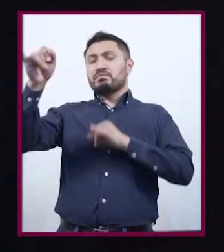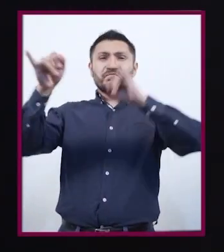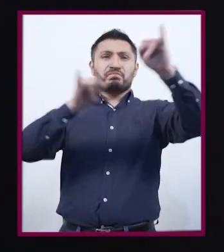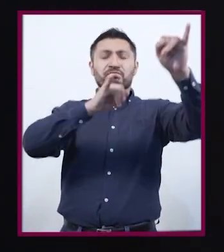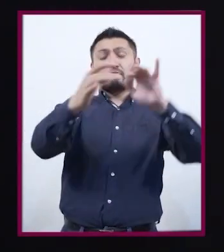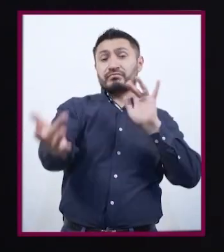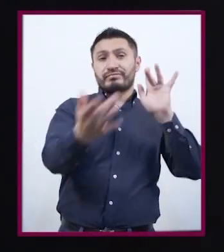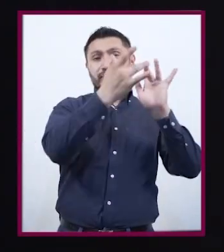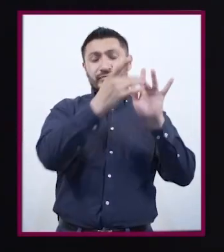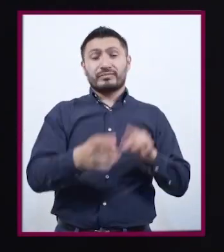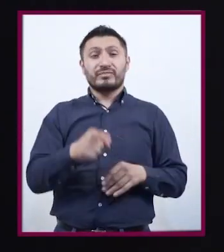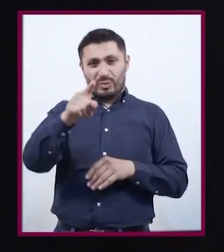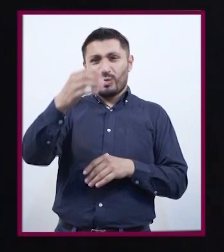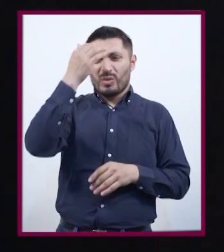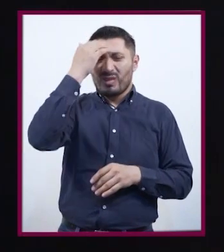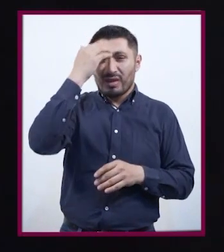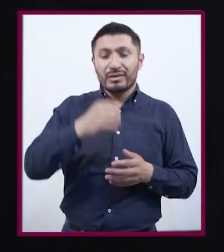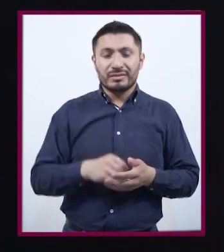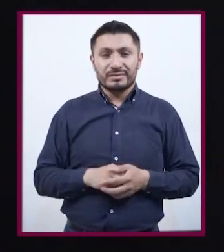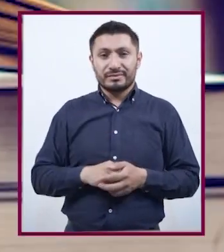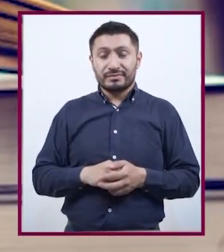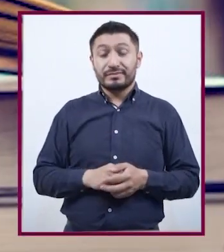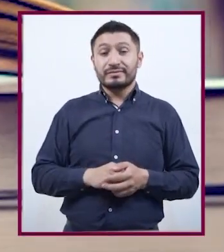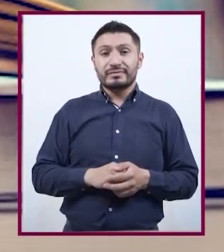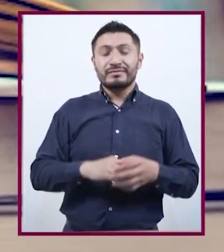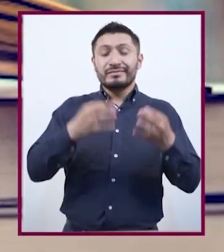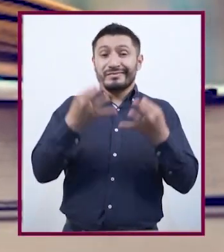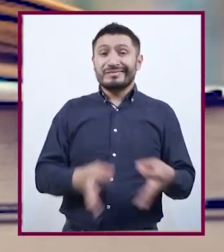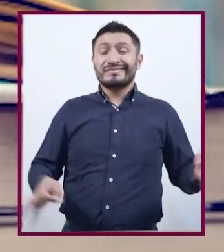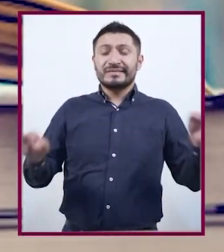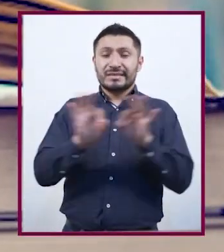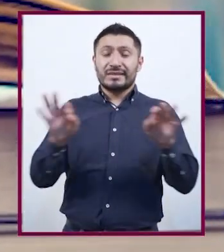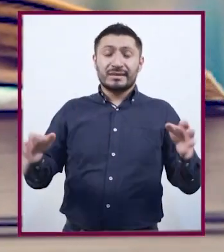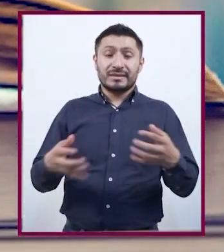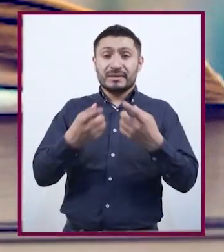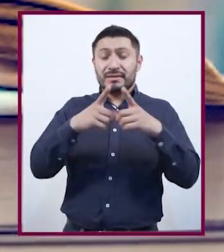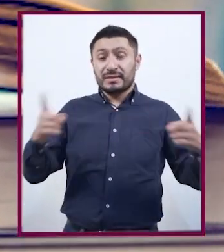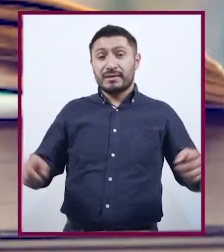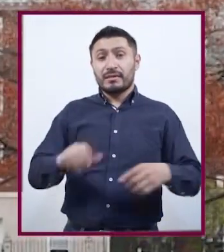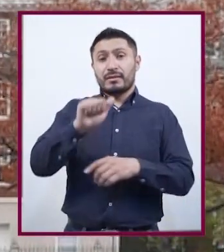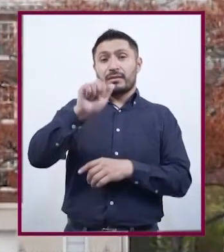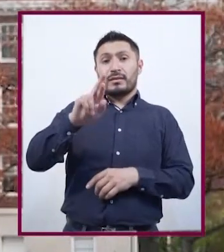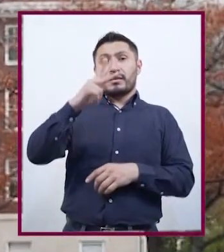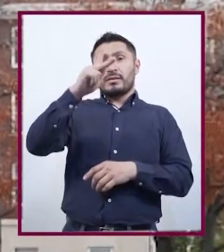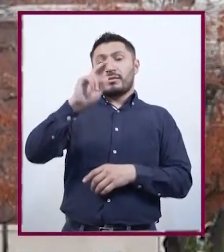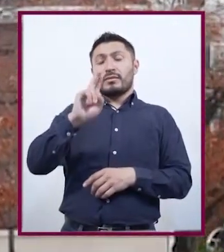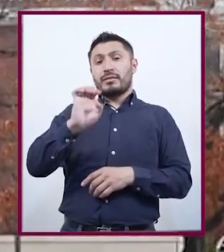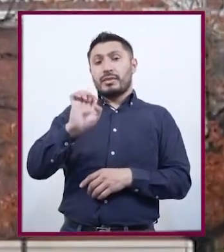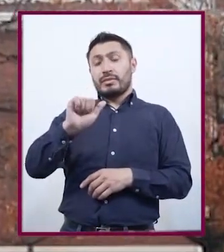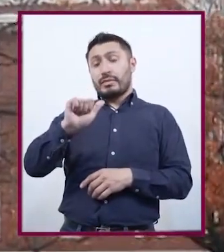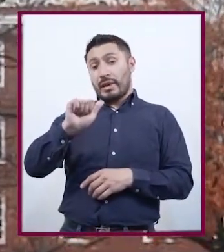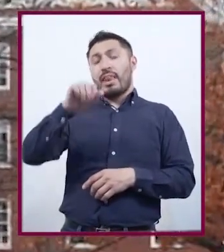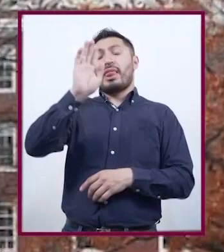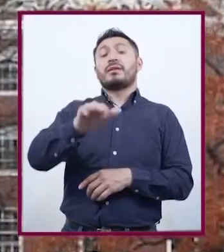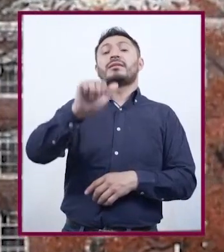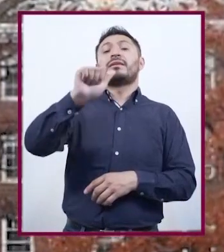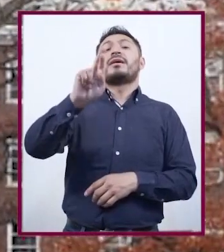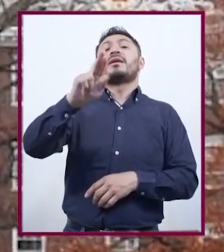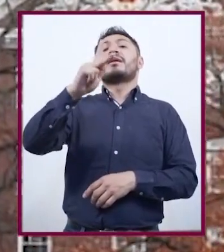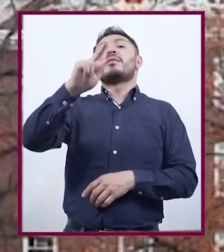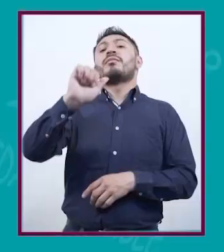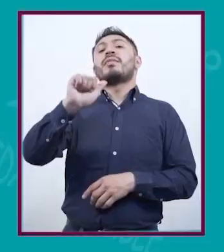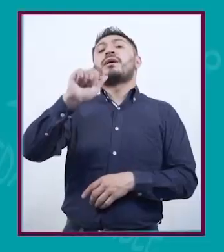parte de la red. ¿Te suena esto conocido? La gran evolución de ARPANET se dio cuando llegó a las manos del